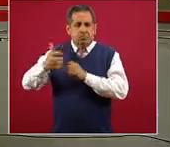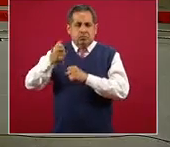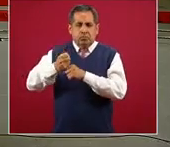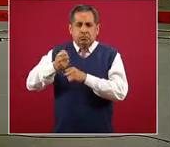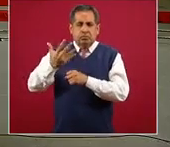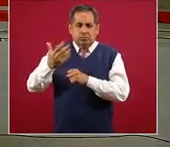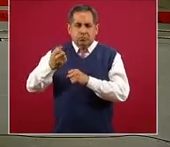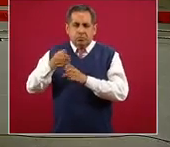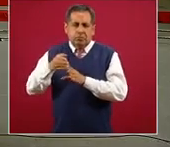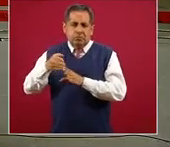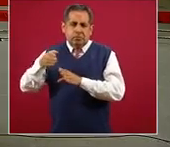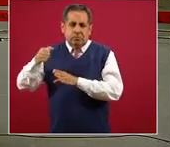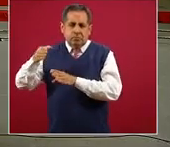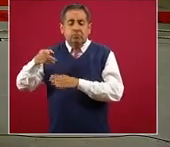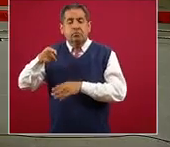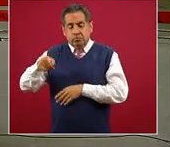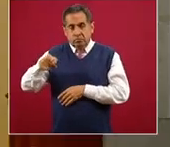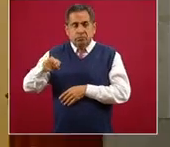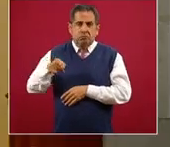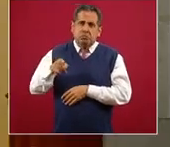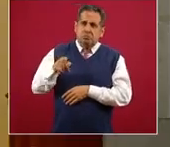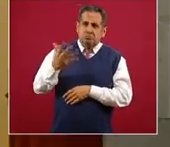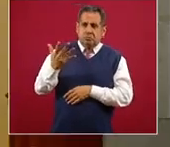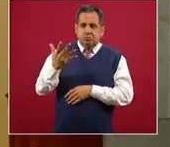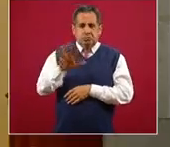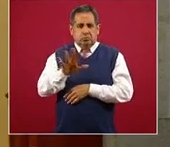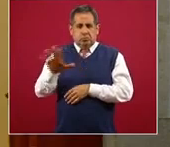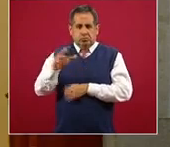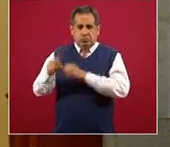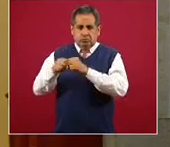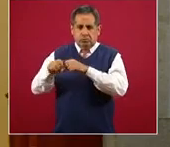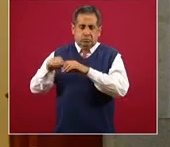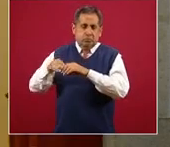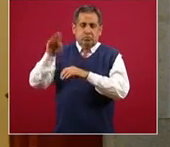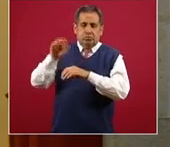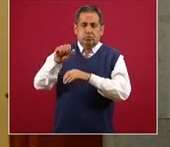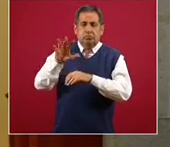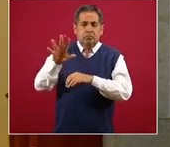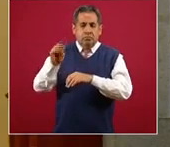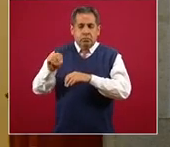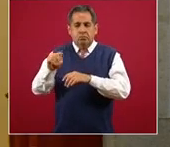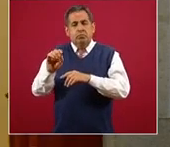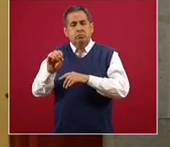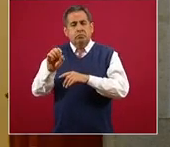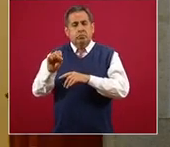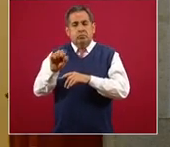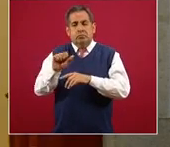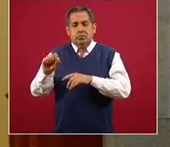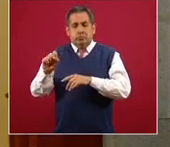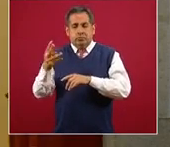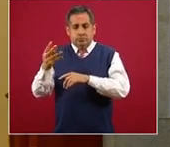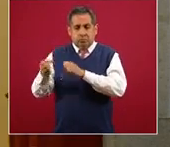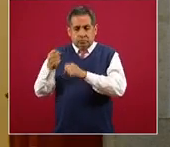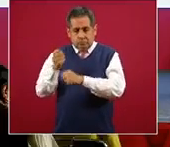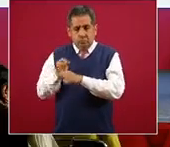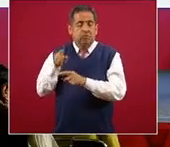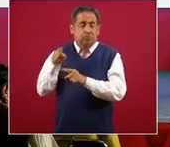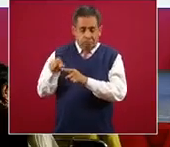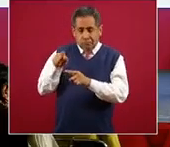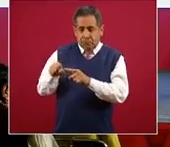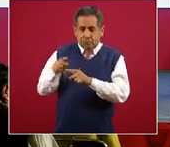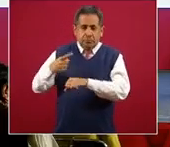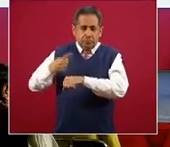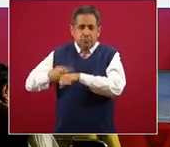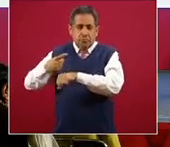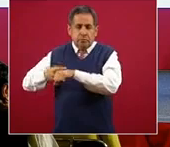lógicamente destacan los mayores de 55 a 59 y de 60 a 64, que como ya lo